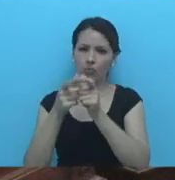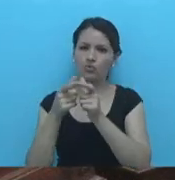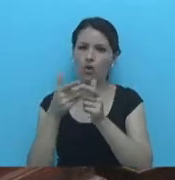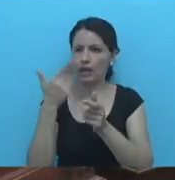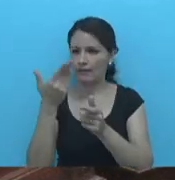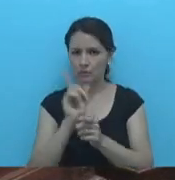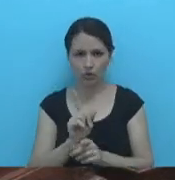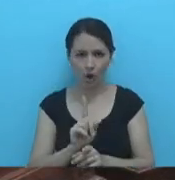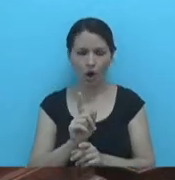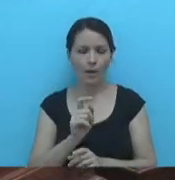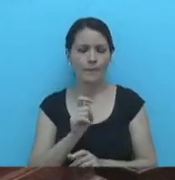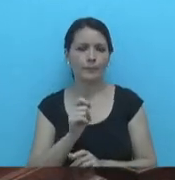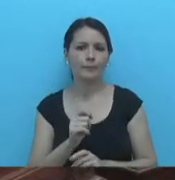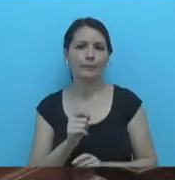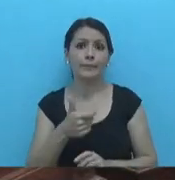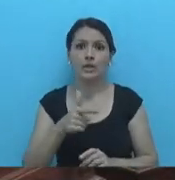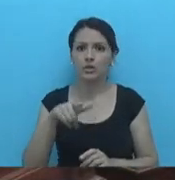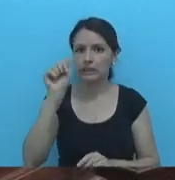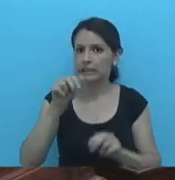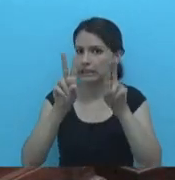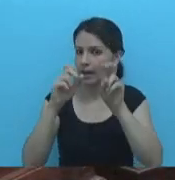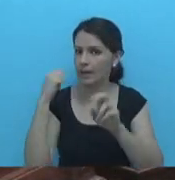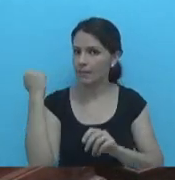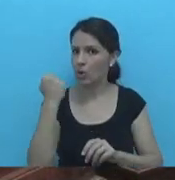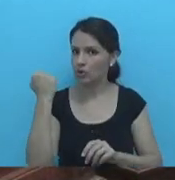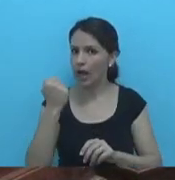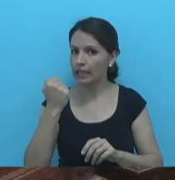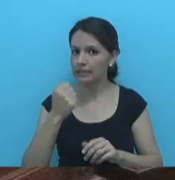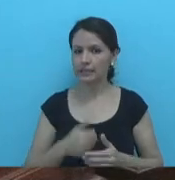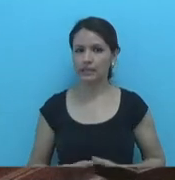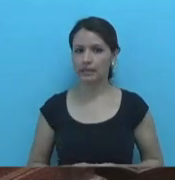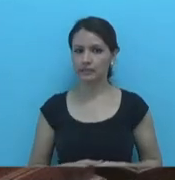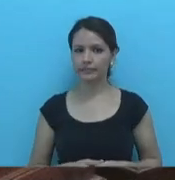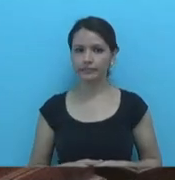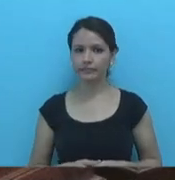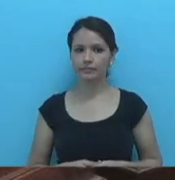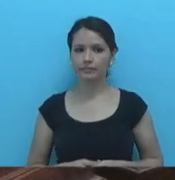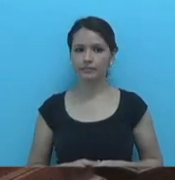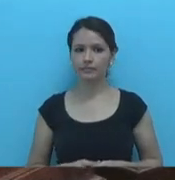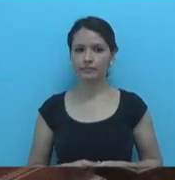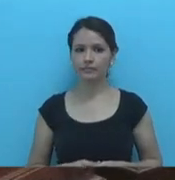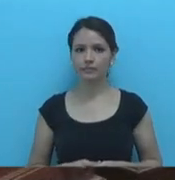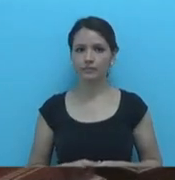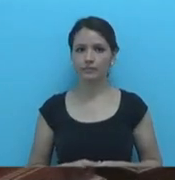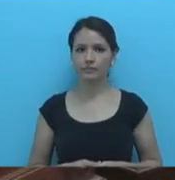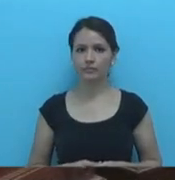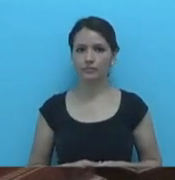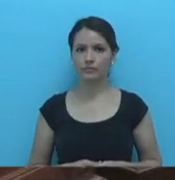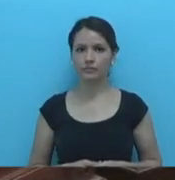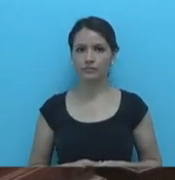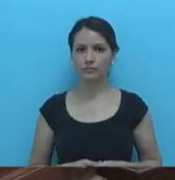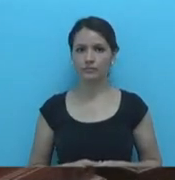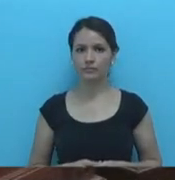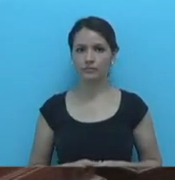no deja de tener una importancia trascendente el tema que está planteando el diputado Rubeo. Nosotros vamos